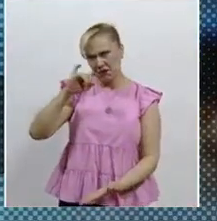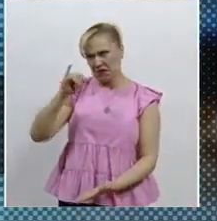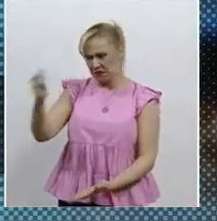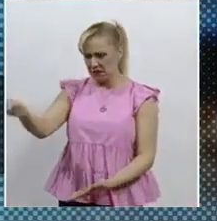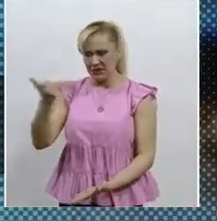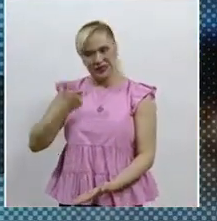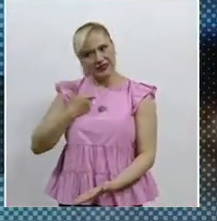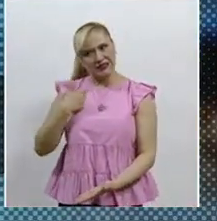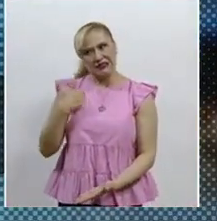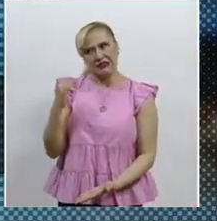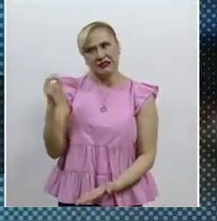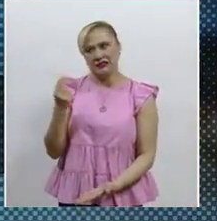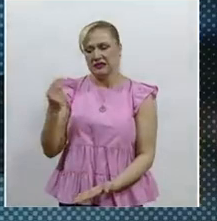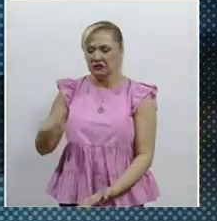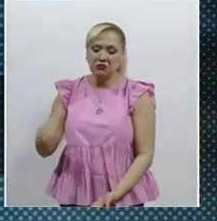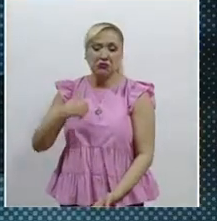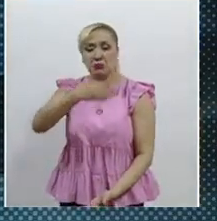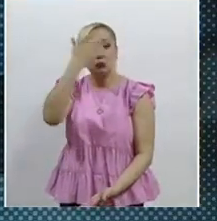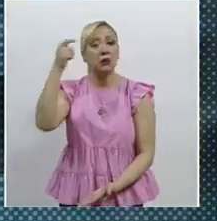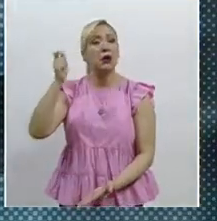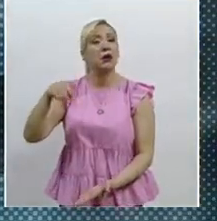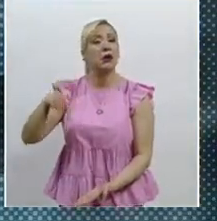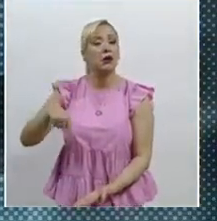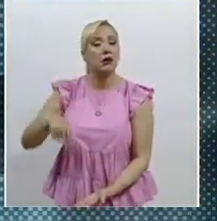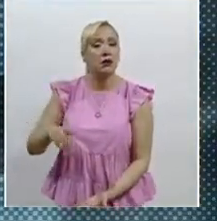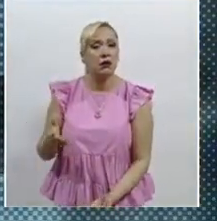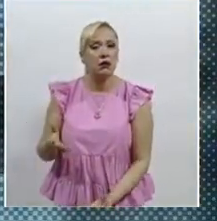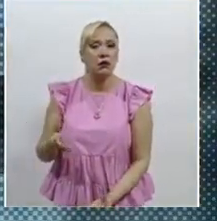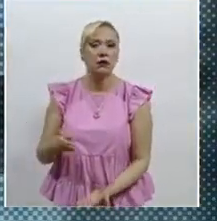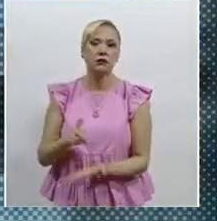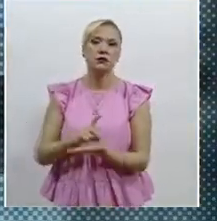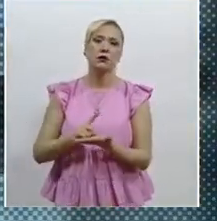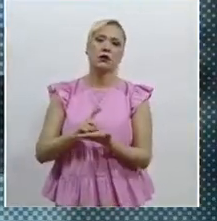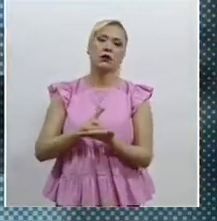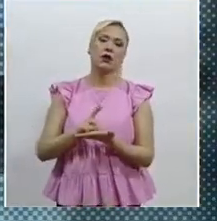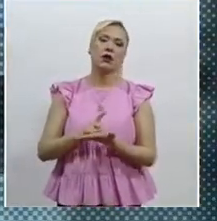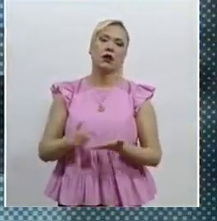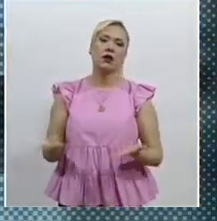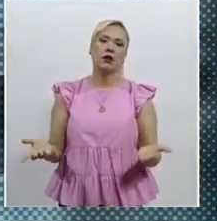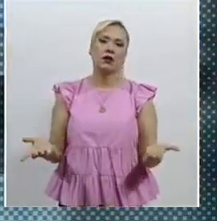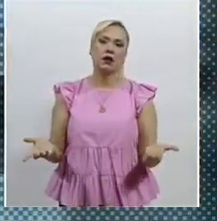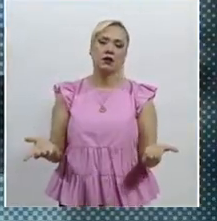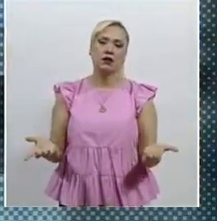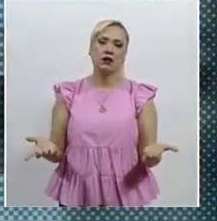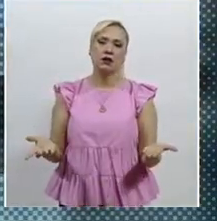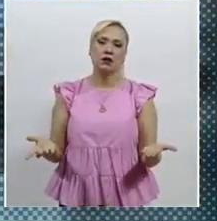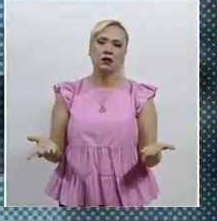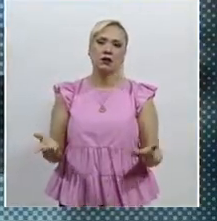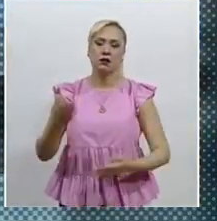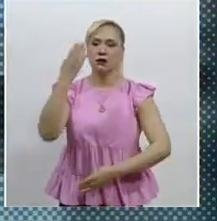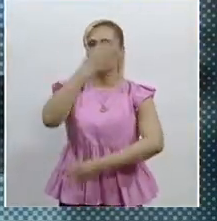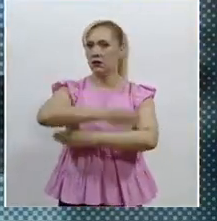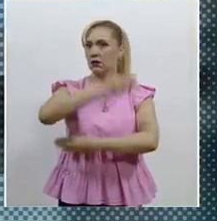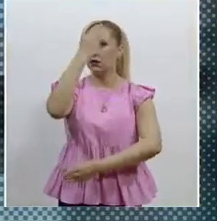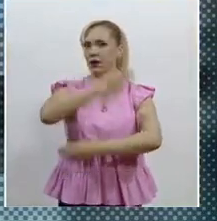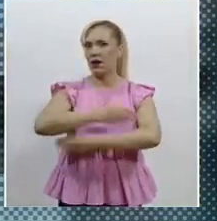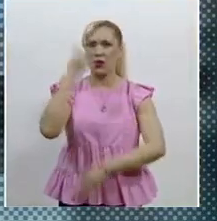y que llevaba droga. Y en la caseta de